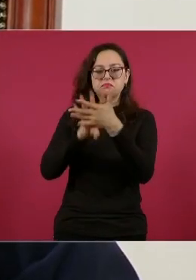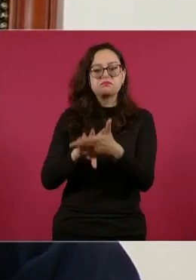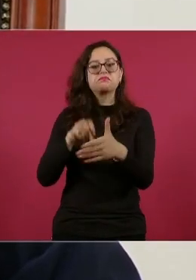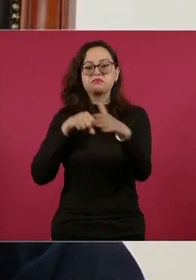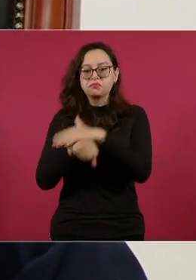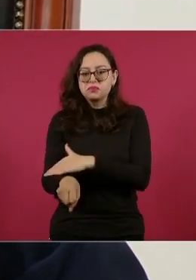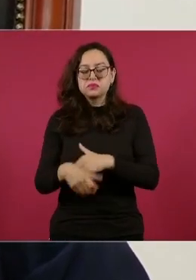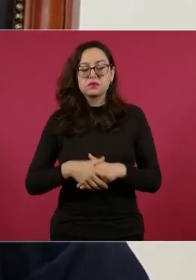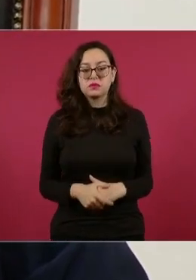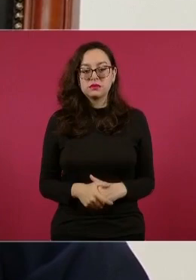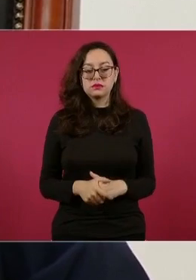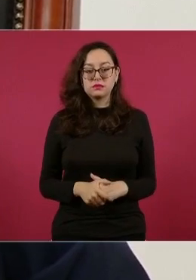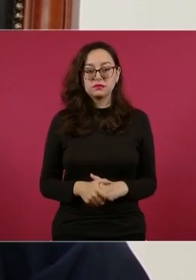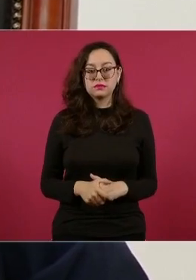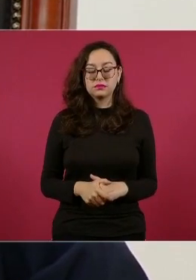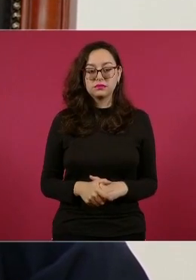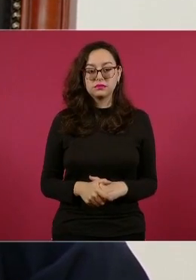Es que